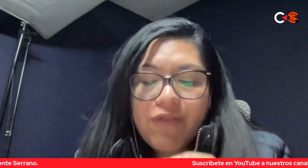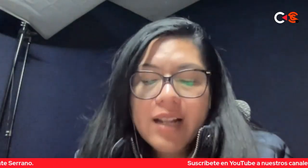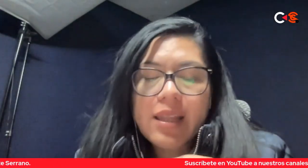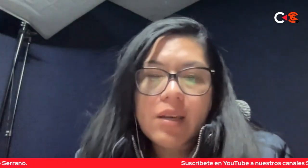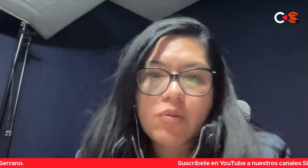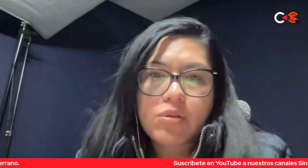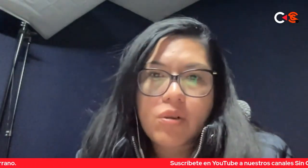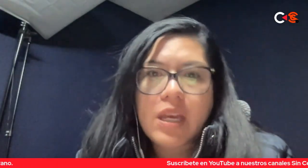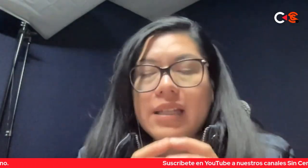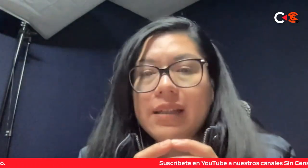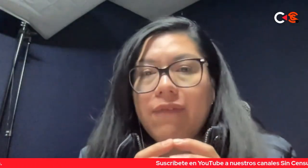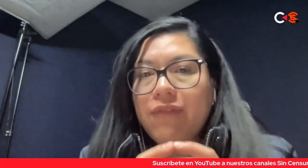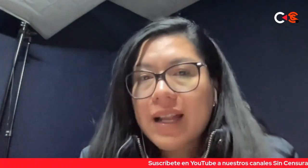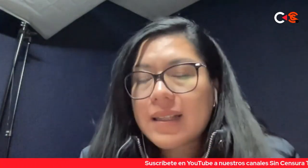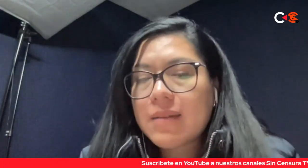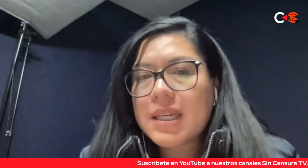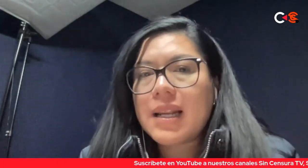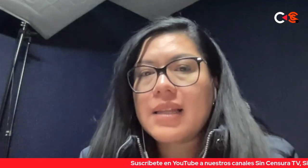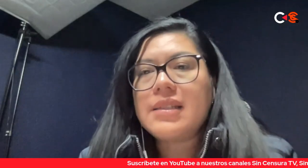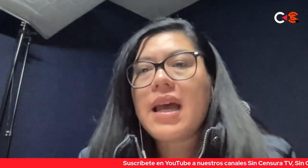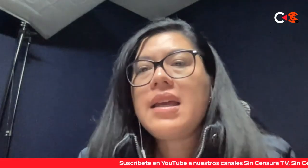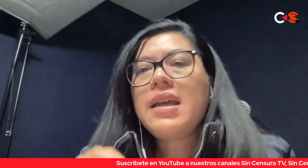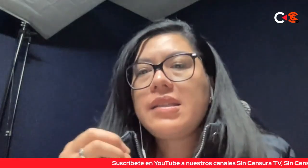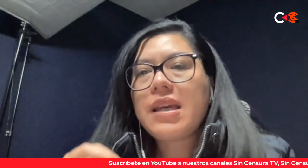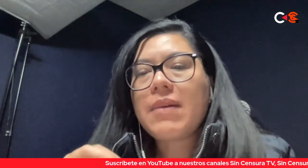pasado, se ha tenido